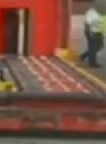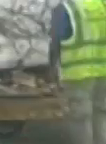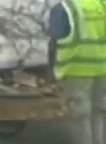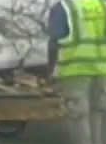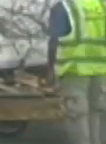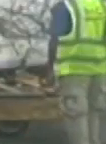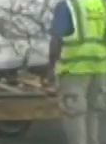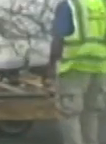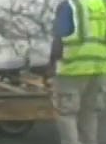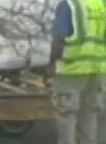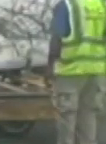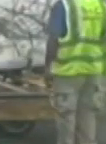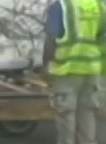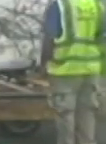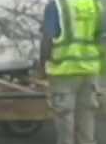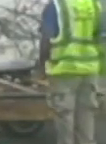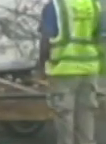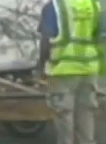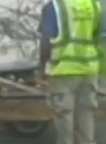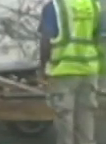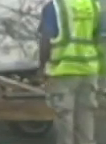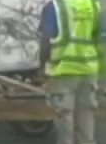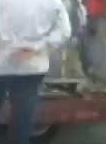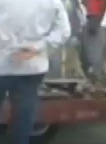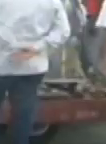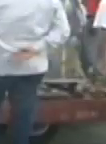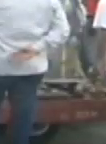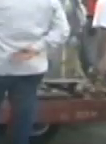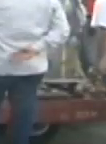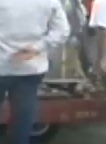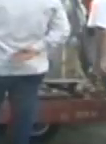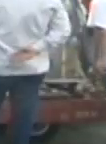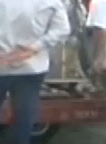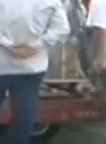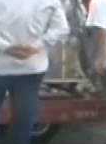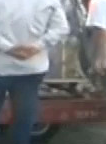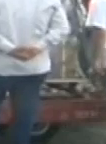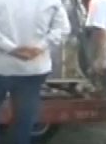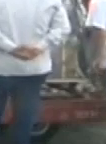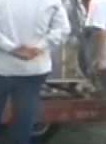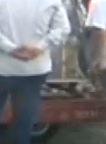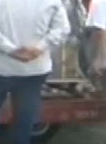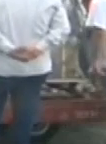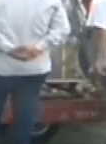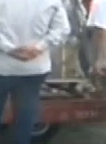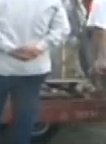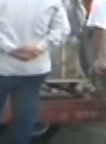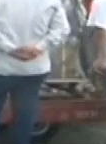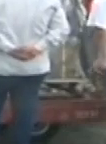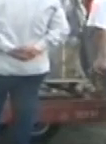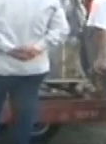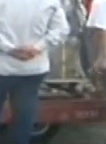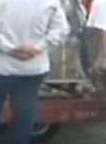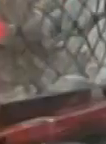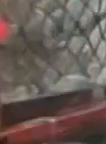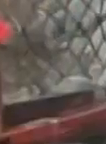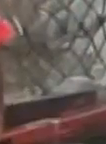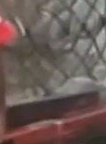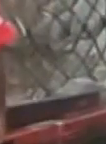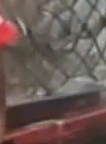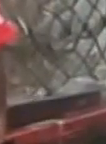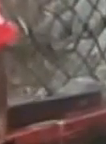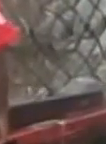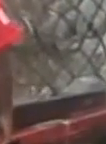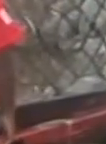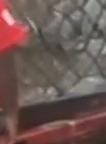Hemos dicho en todos los ambientes que siempre y cuando sea un cargamento autorizado y acordado con el gobierno bolivariano, pues Venezuela no tiene